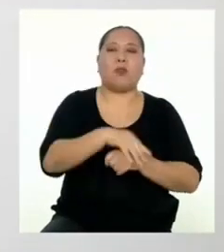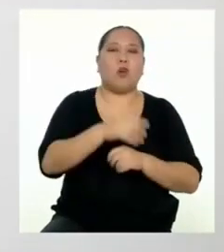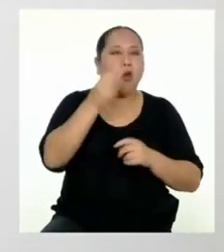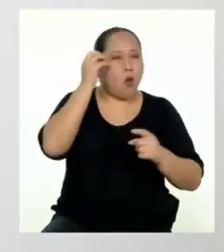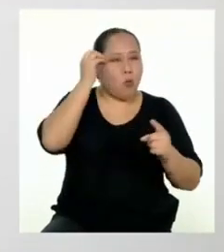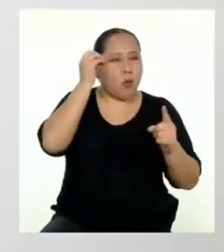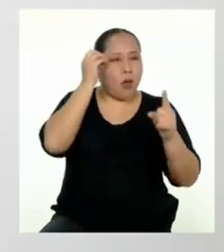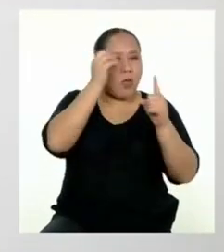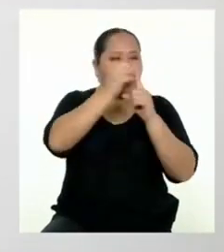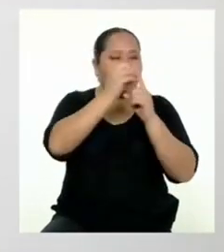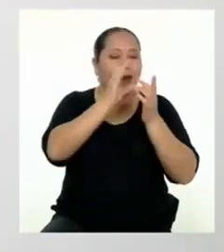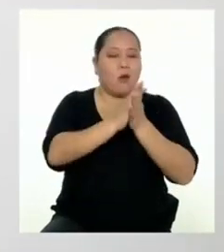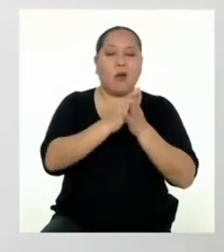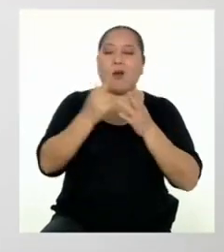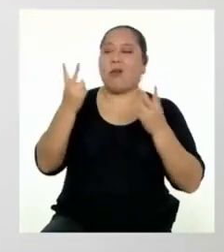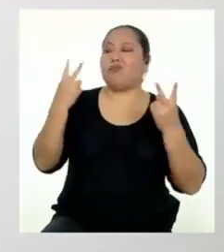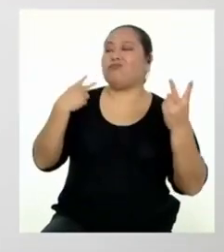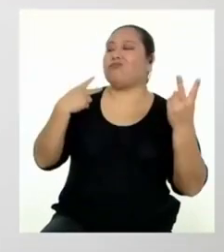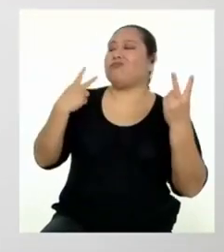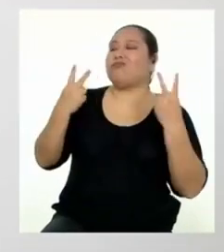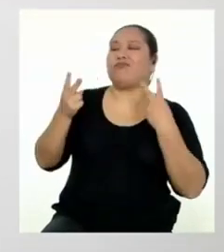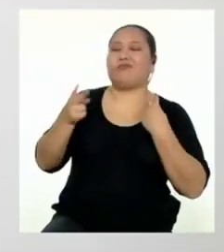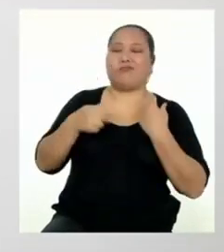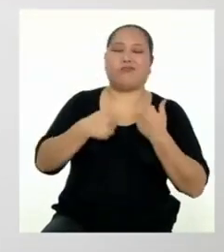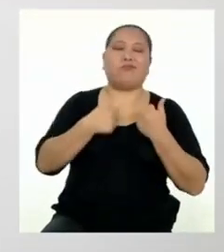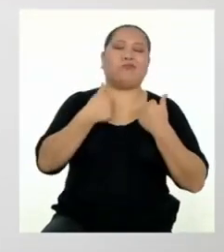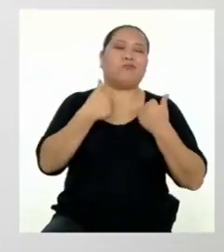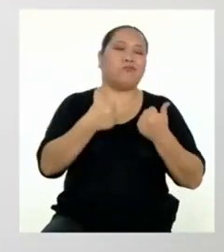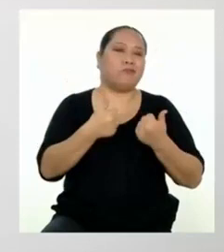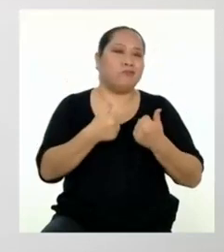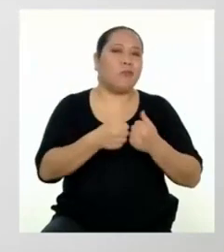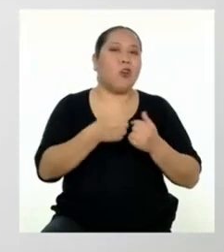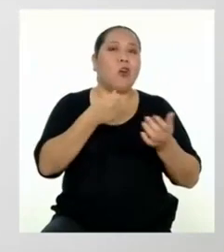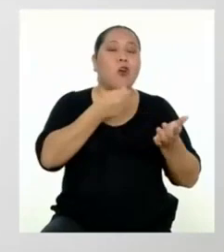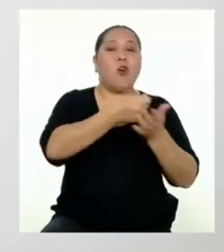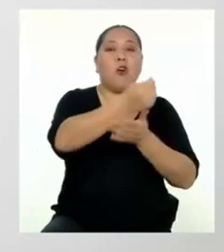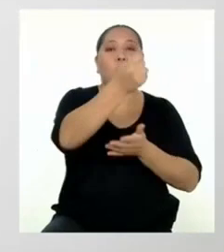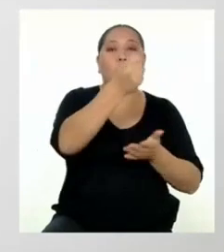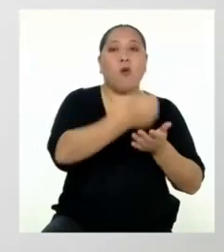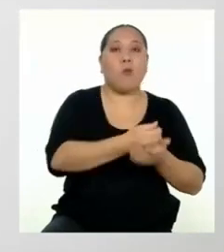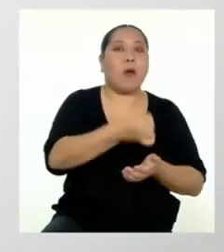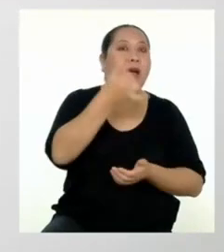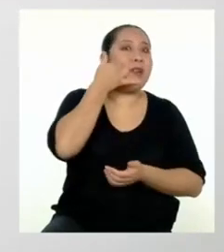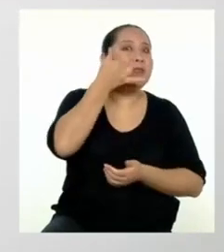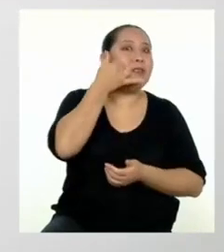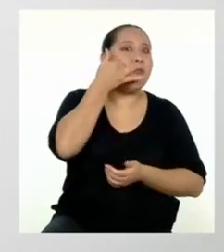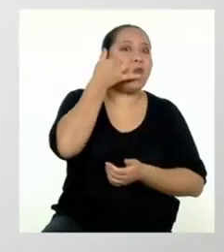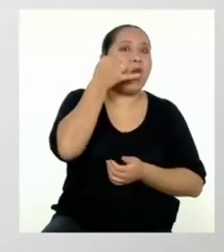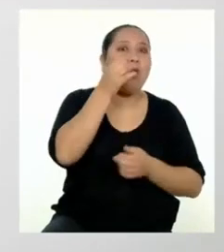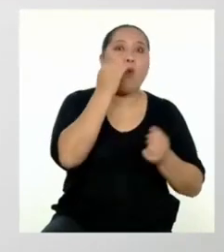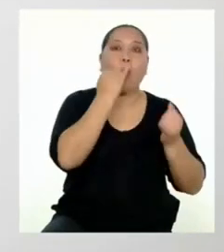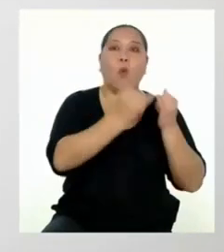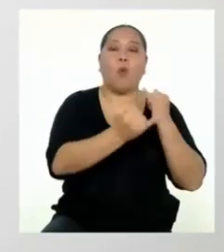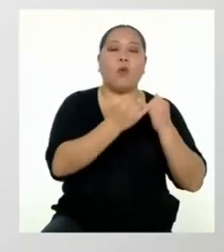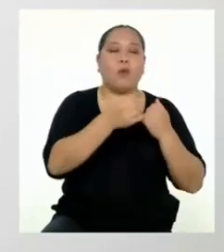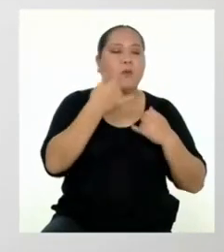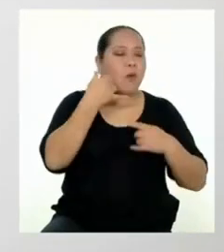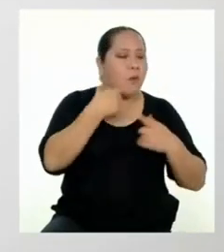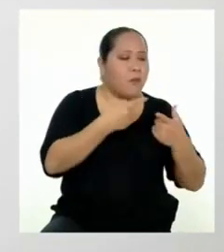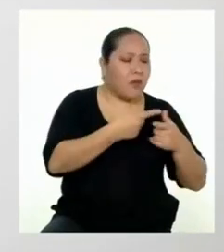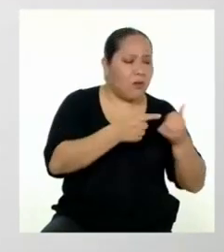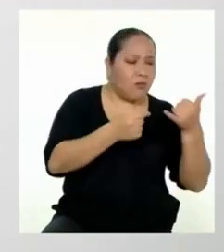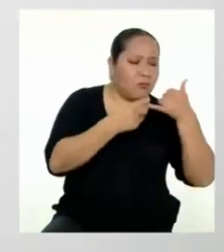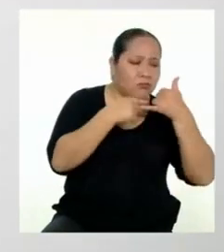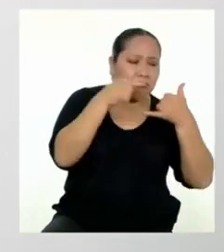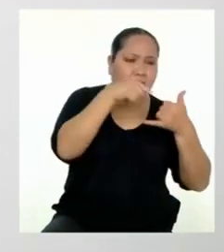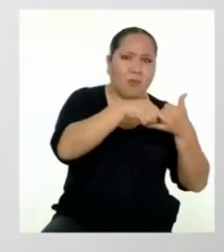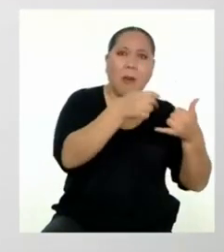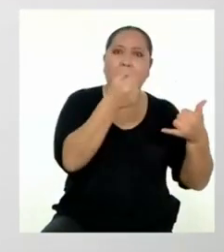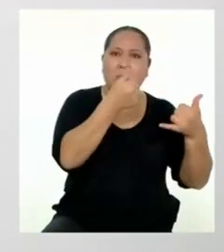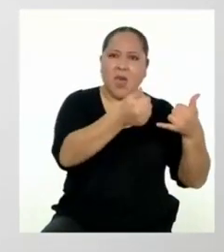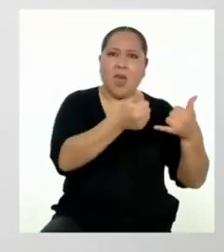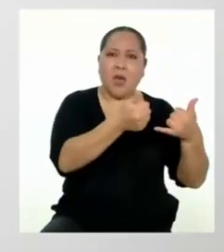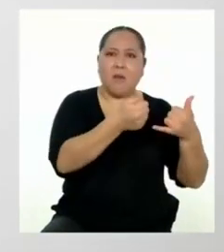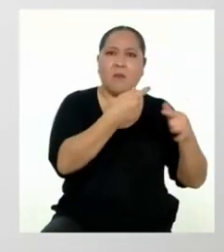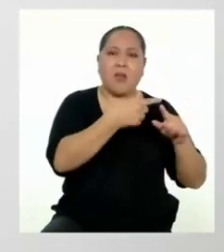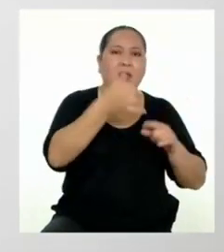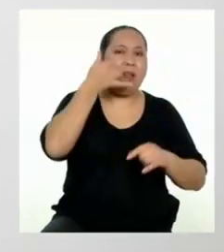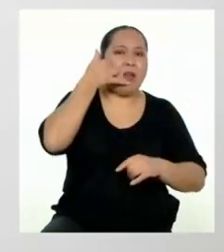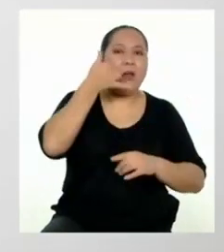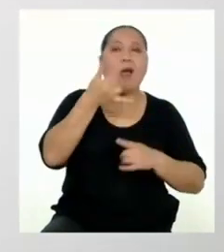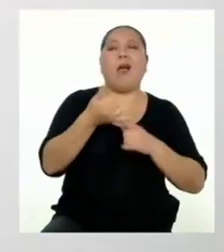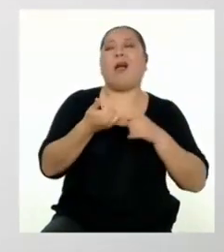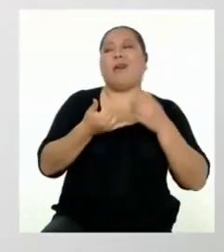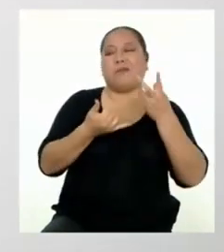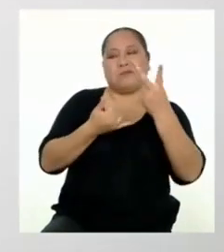el único objetivo de impresionar a los demás o comprar el último modelo de un celular cuando tenemos uno que funciona perfectamente bien.